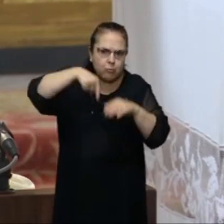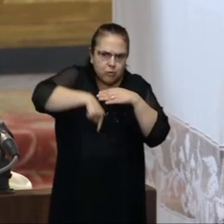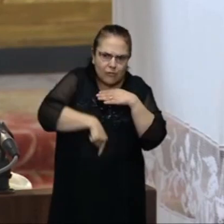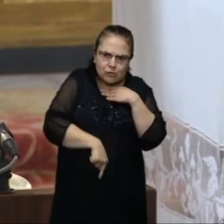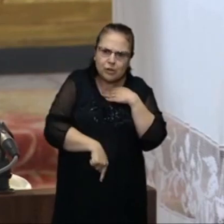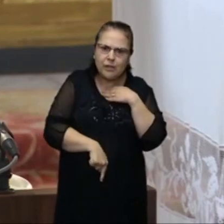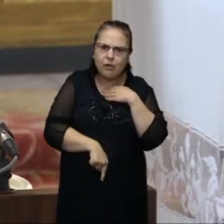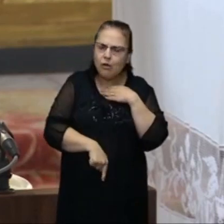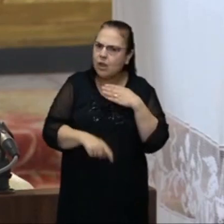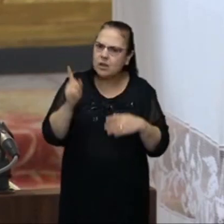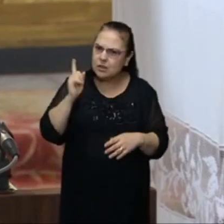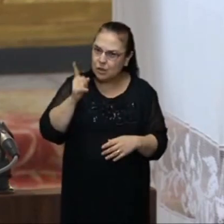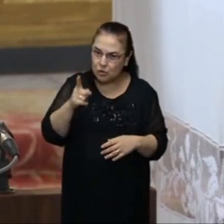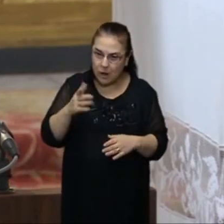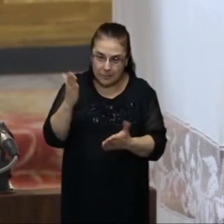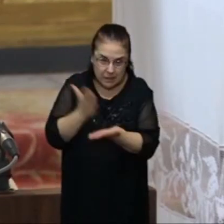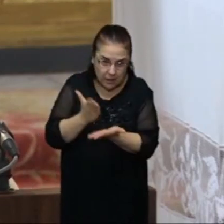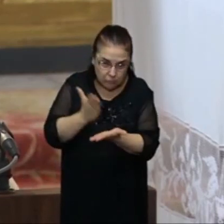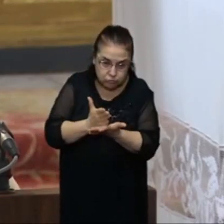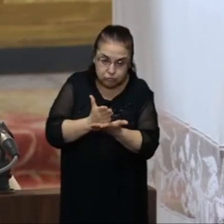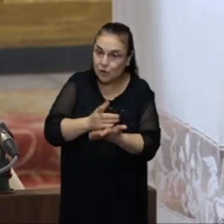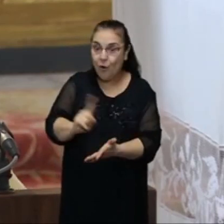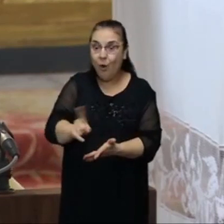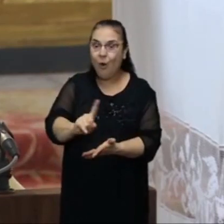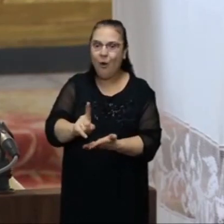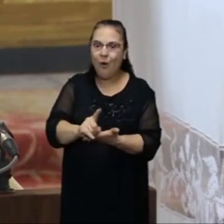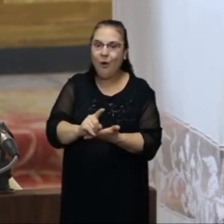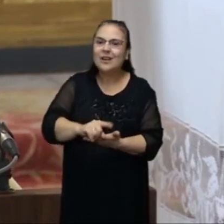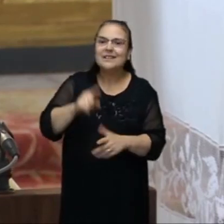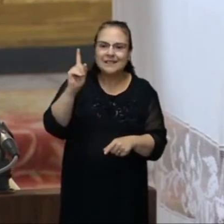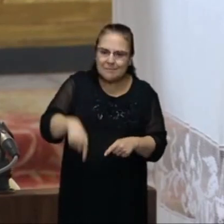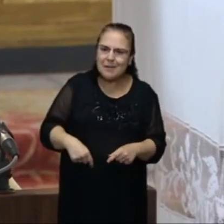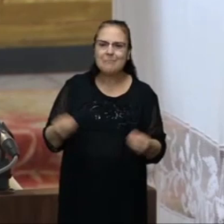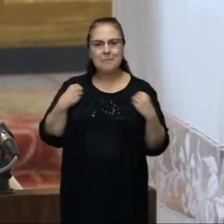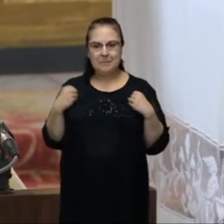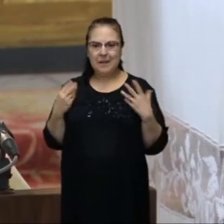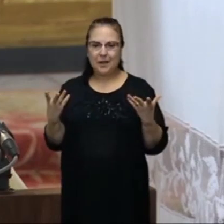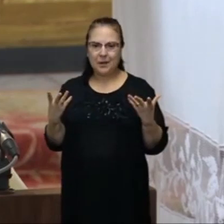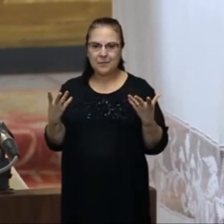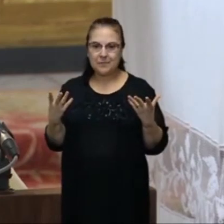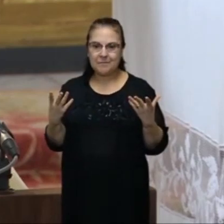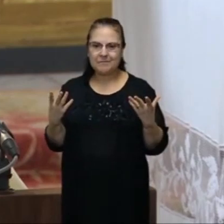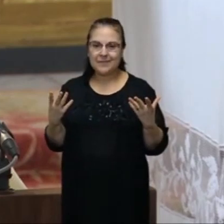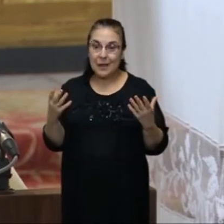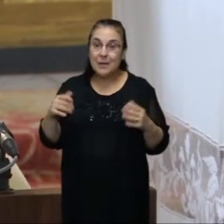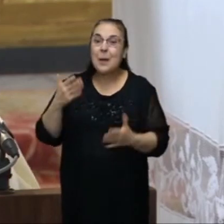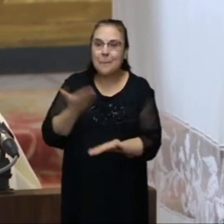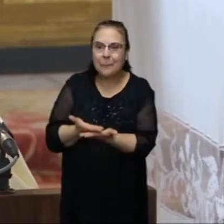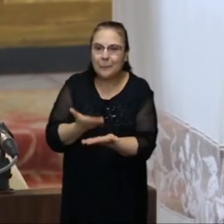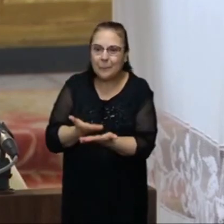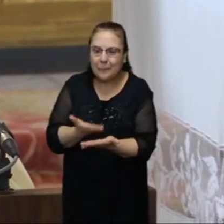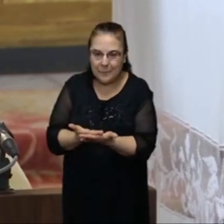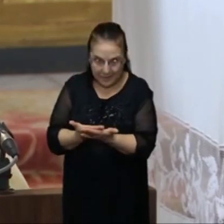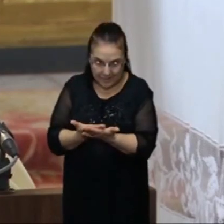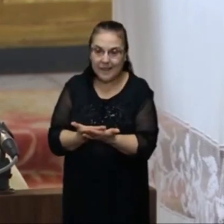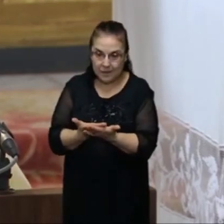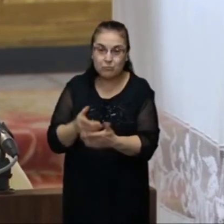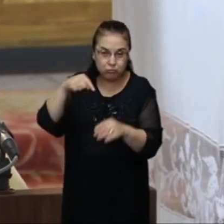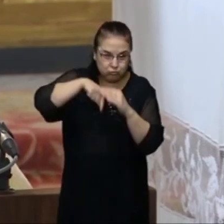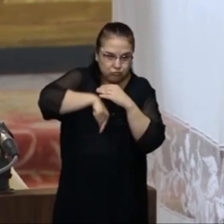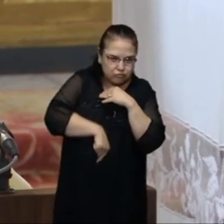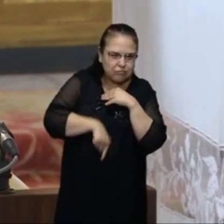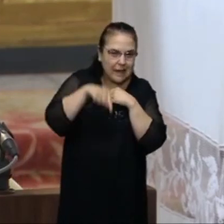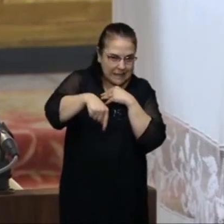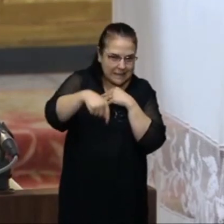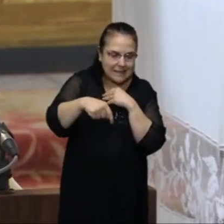no solo para estudiar y escribir, sino también para vivirle con la ayuda de la Madre. Pues vamos a pedirle a la Sagrada Familia que profundicemos en este amor